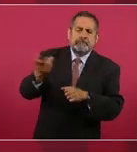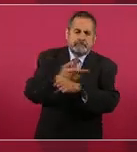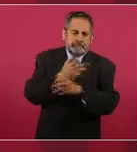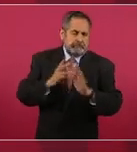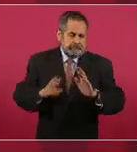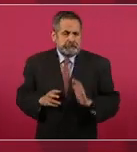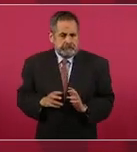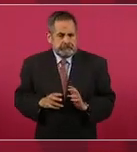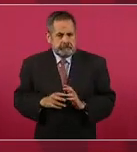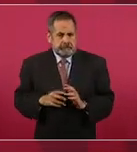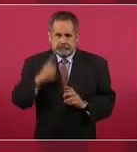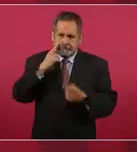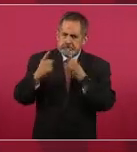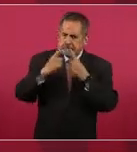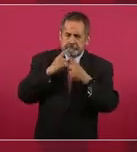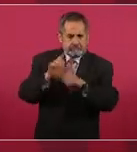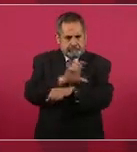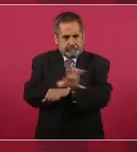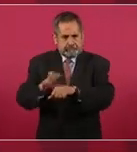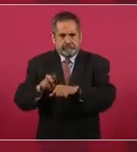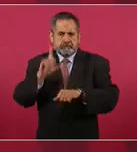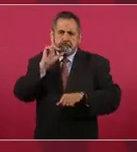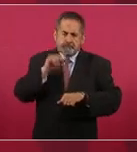y tener